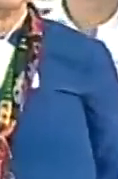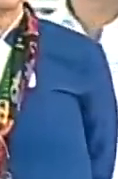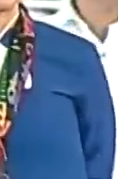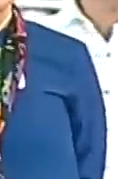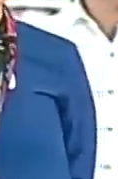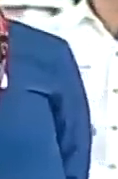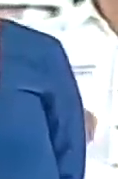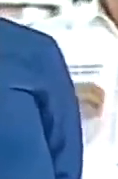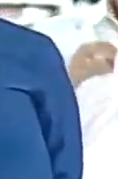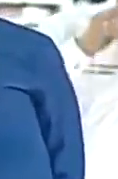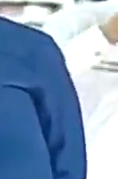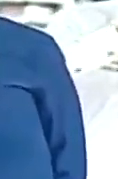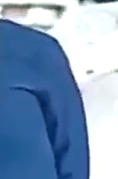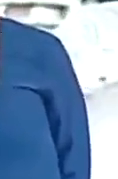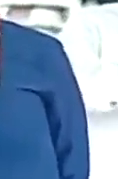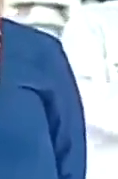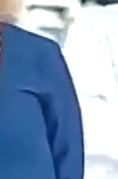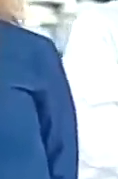se entona.